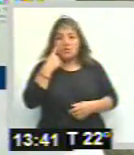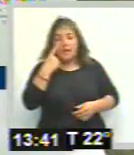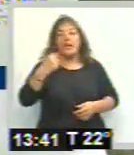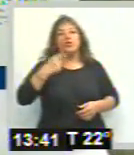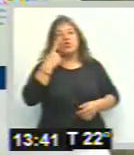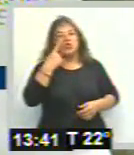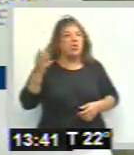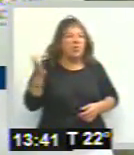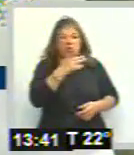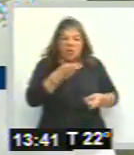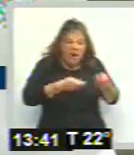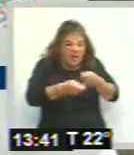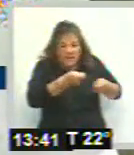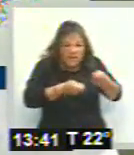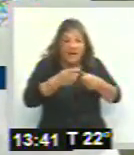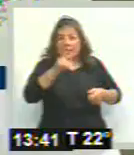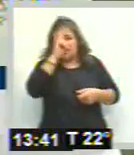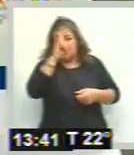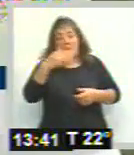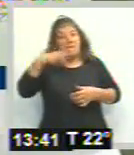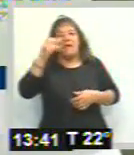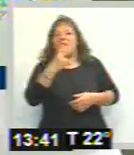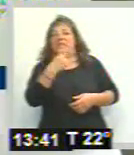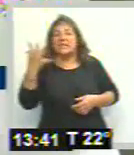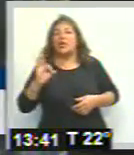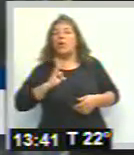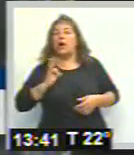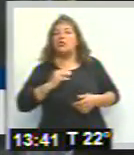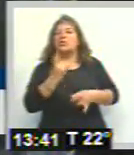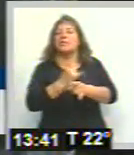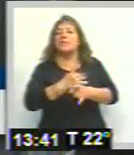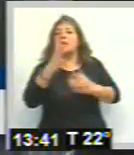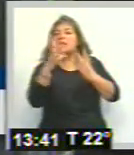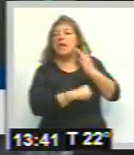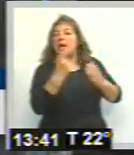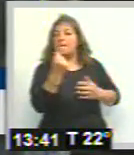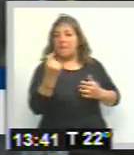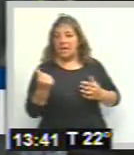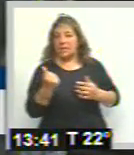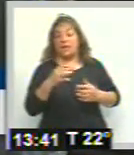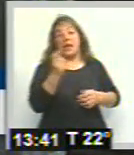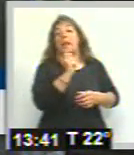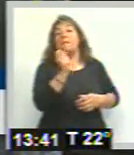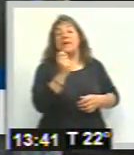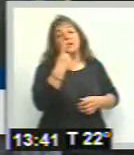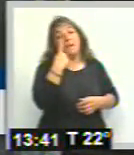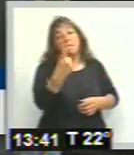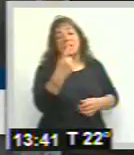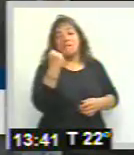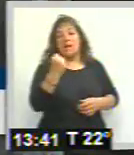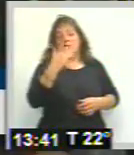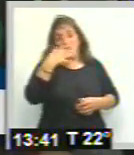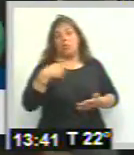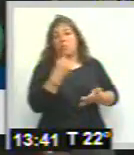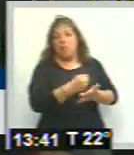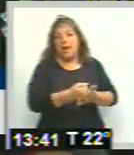las mañas que viene a hacer. Este sinvergüenza tiene más de 25 años y le vive sacando plata a los trabajadores, le presta 1.000 pesos, le saca 5.000, un año que es de la